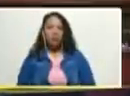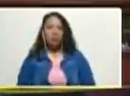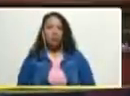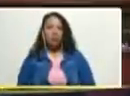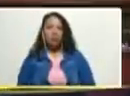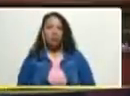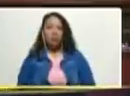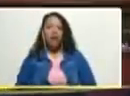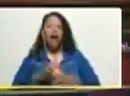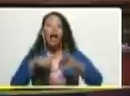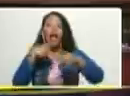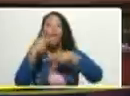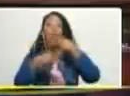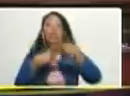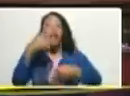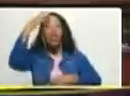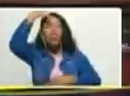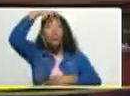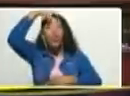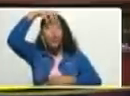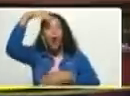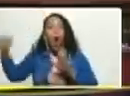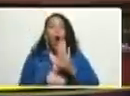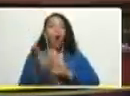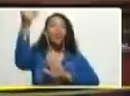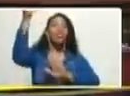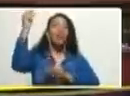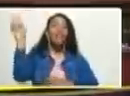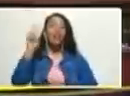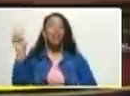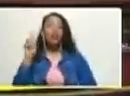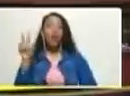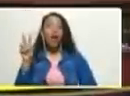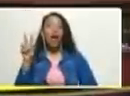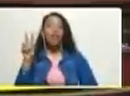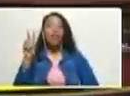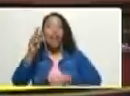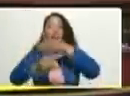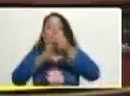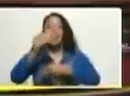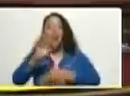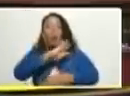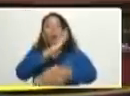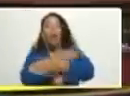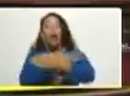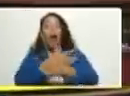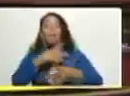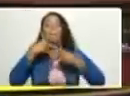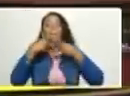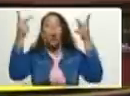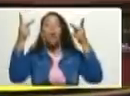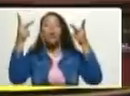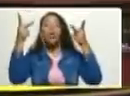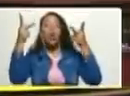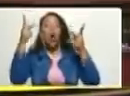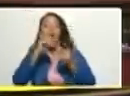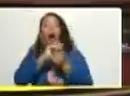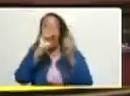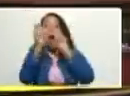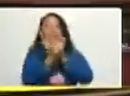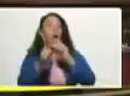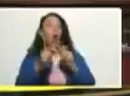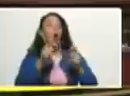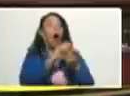La política trumpista contra Venezuela, de asaltar los poderes públicos, de sustituir los